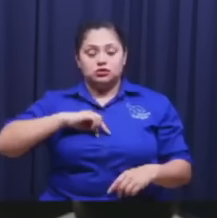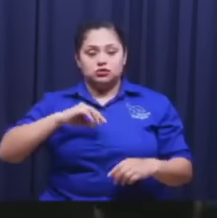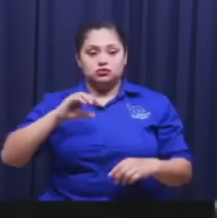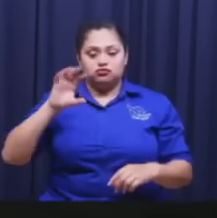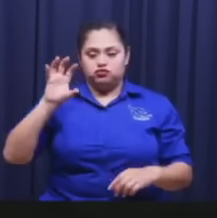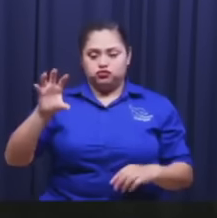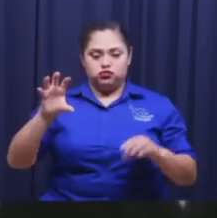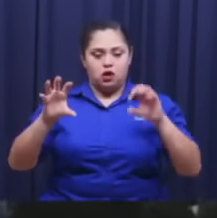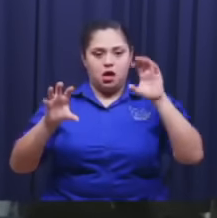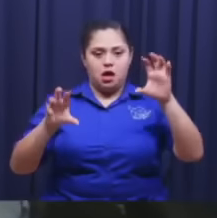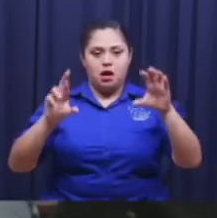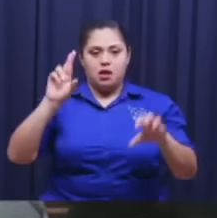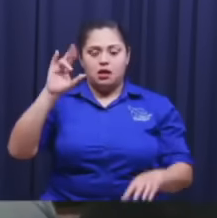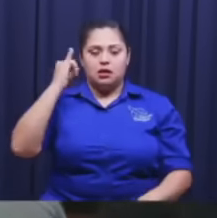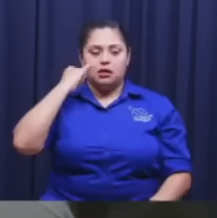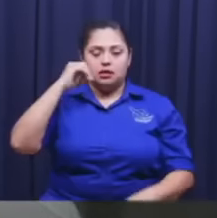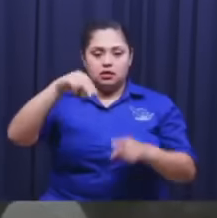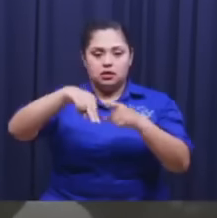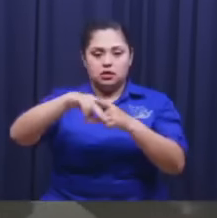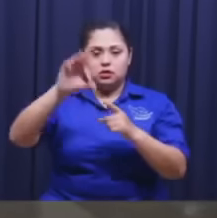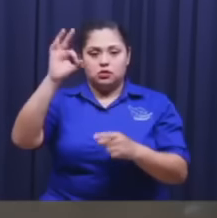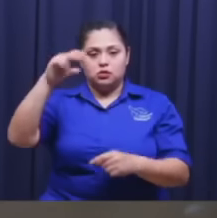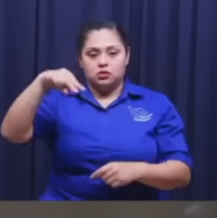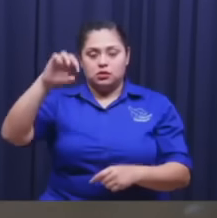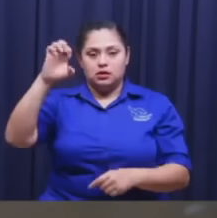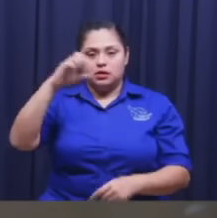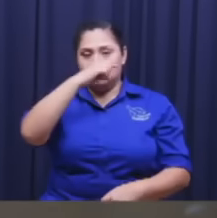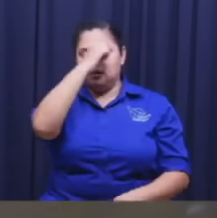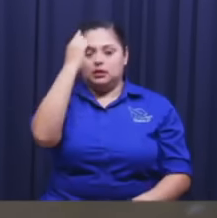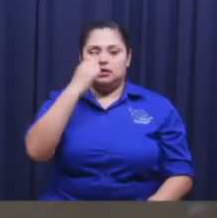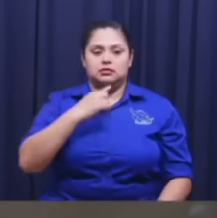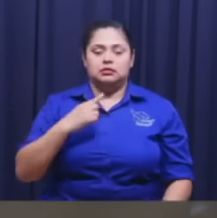teníamos 1,200,000 nefrones en cada uno.